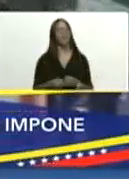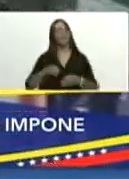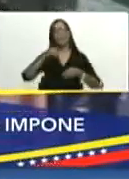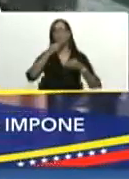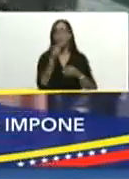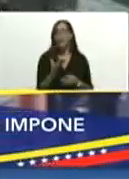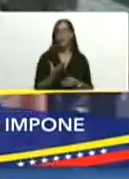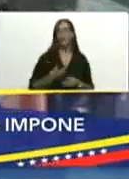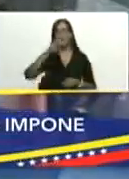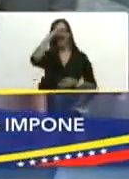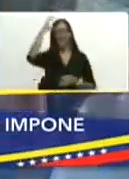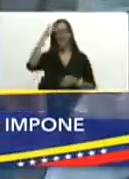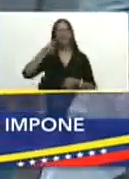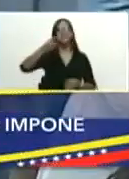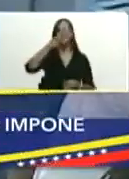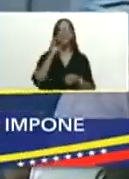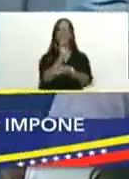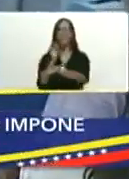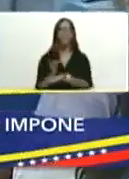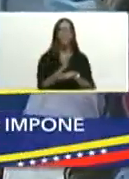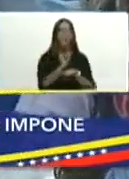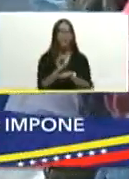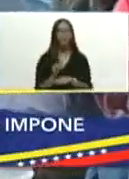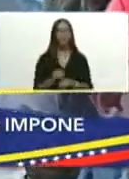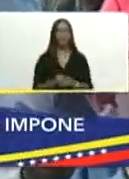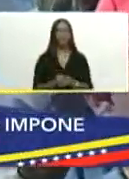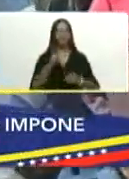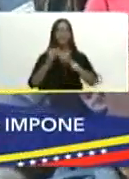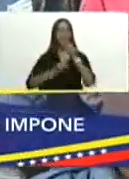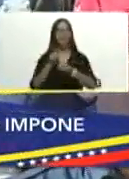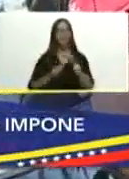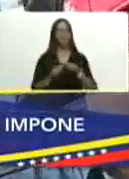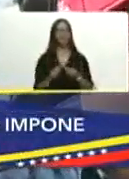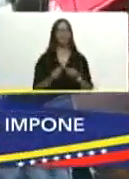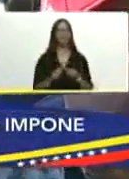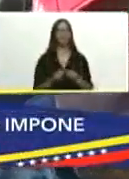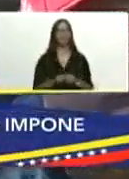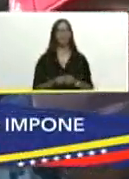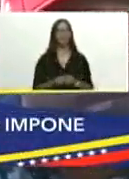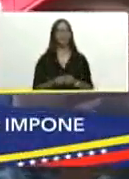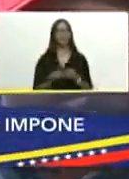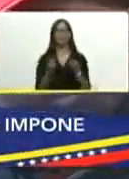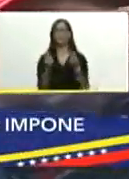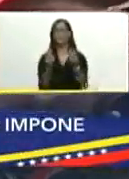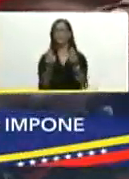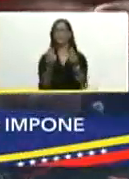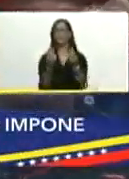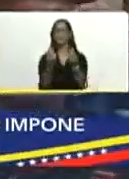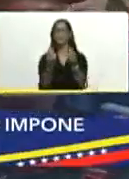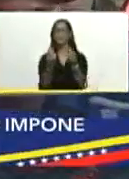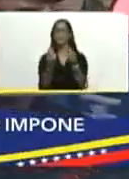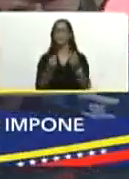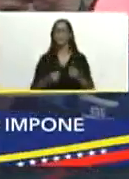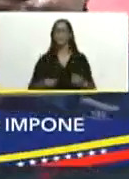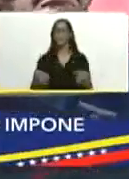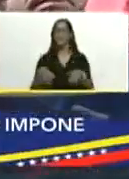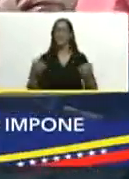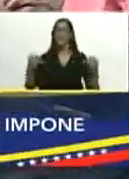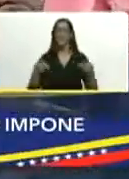de calidad seguros protegidos y en la generación de billullo riqueza